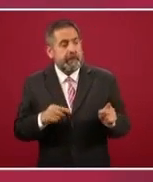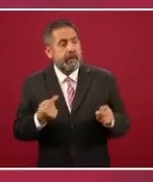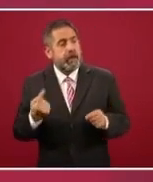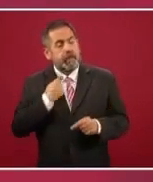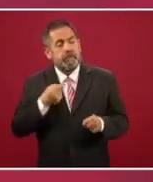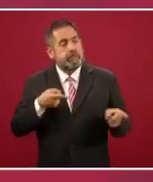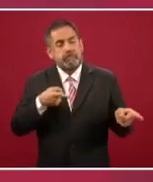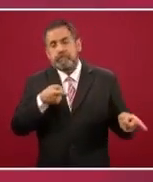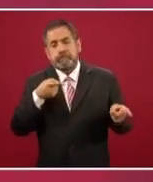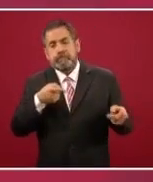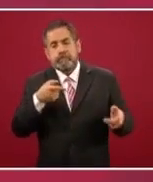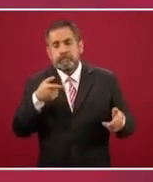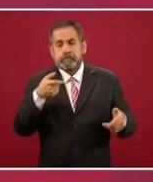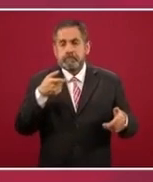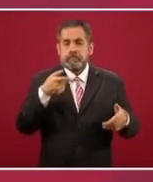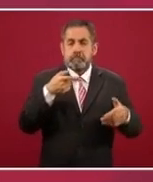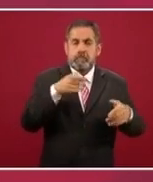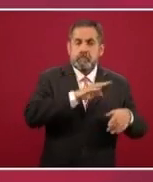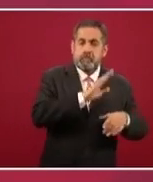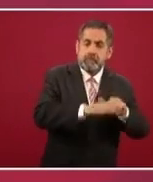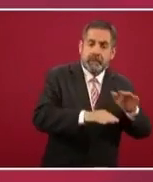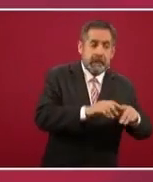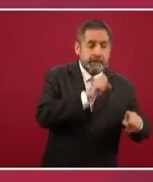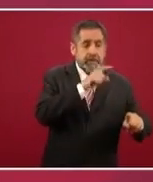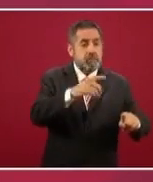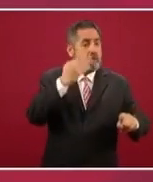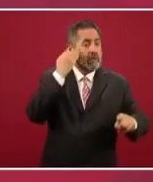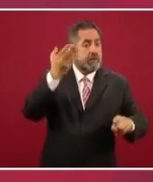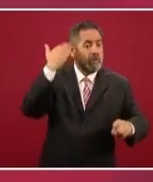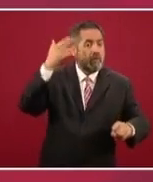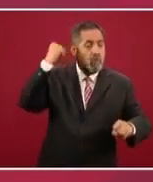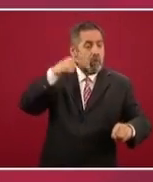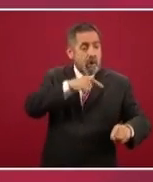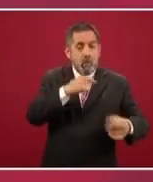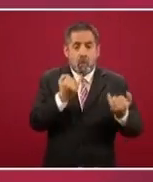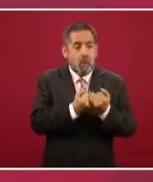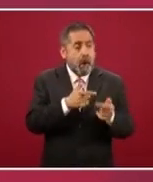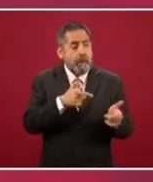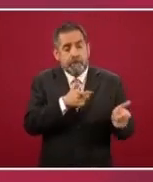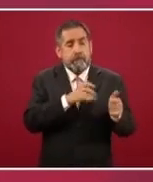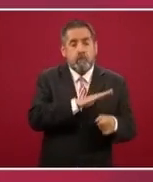asesinaron los conservadores de aquel tiempo. Y